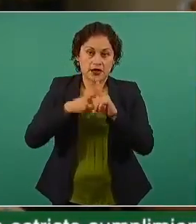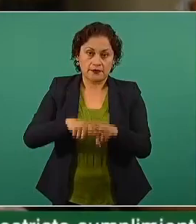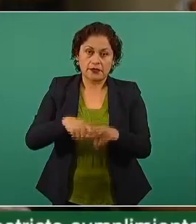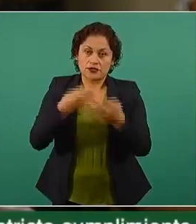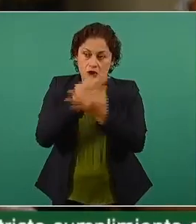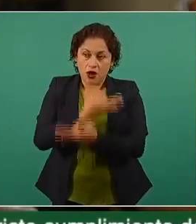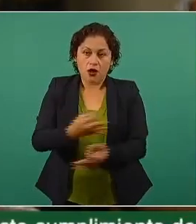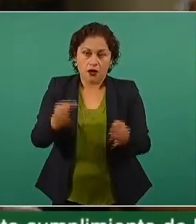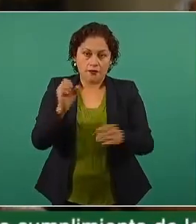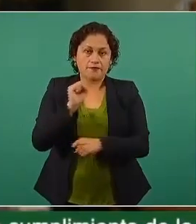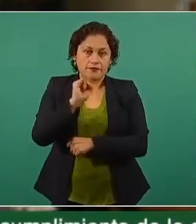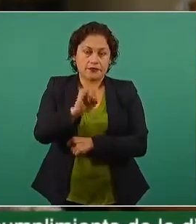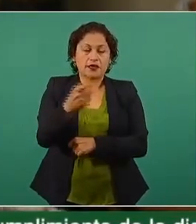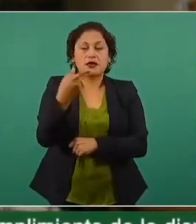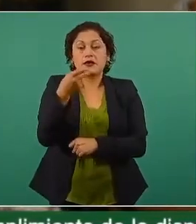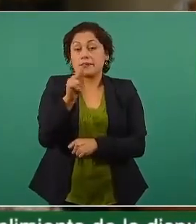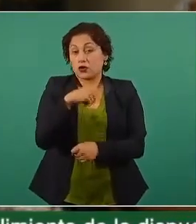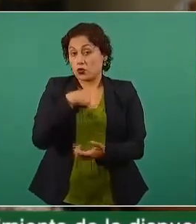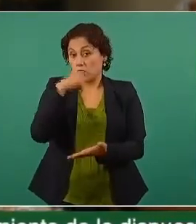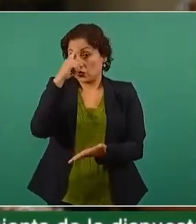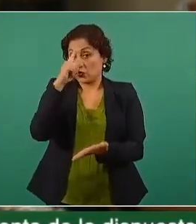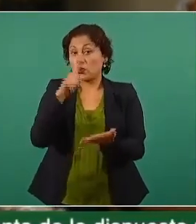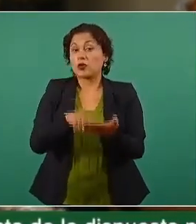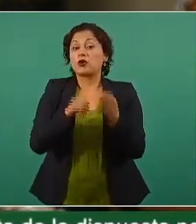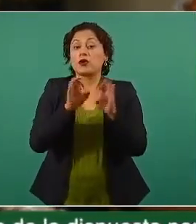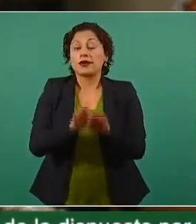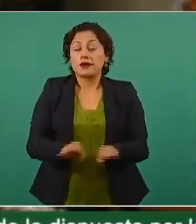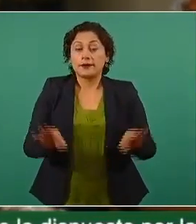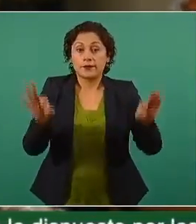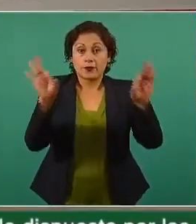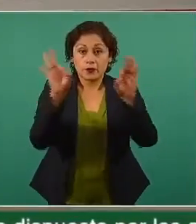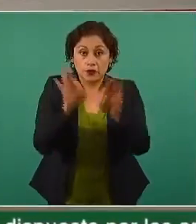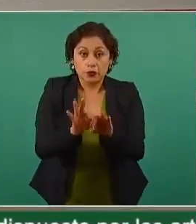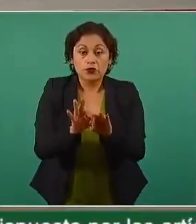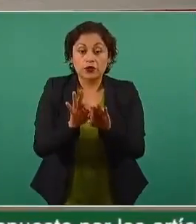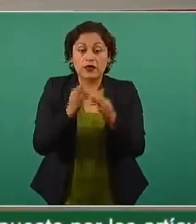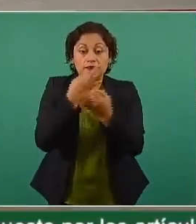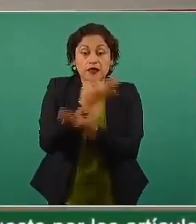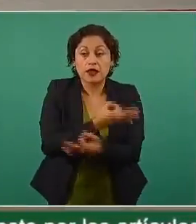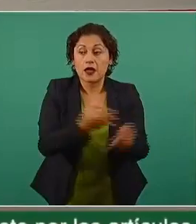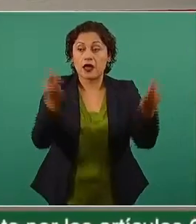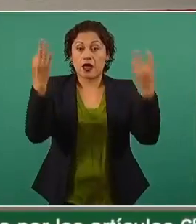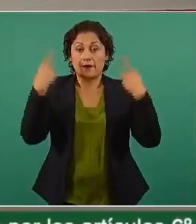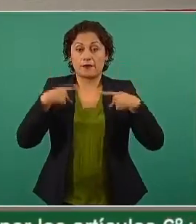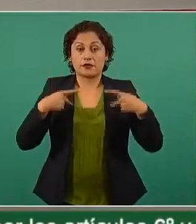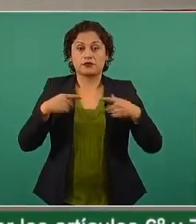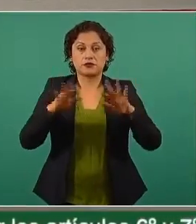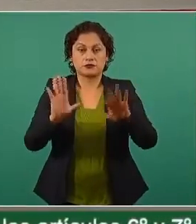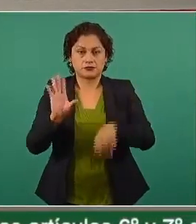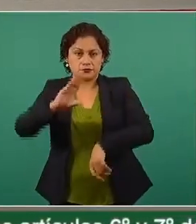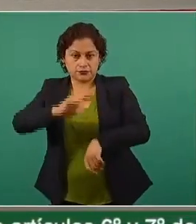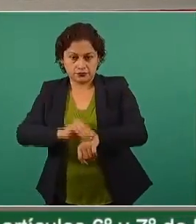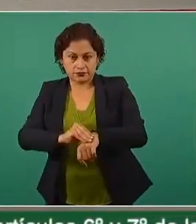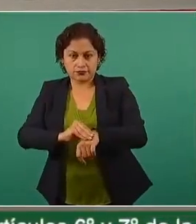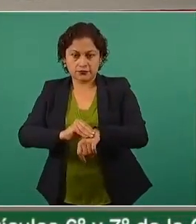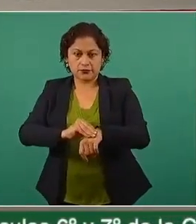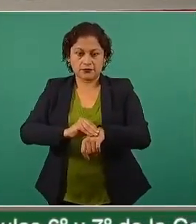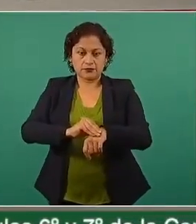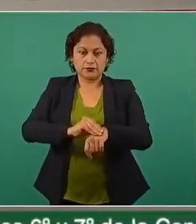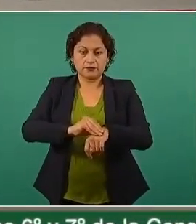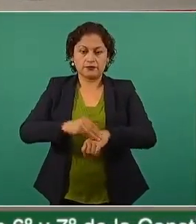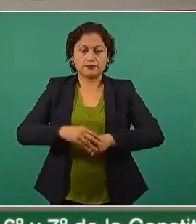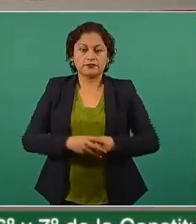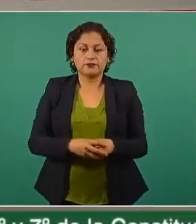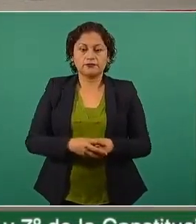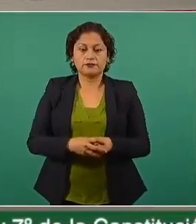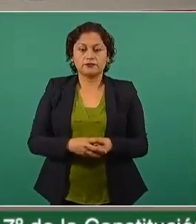importante destacar que a veces es bueno informar a la población. Si me lo permite, presidente,